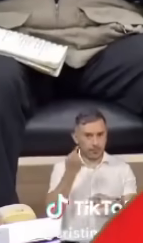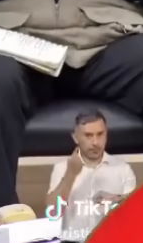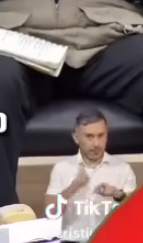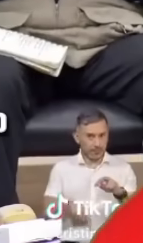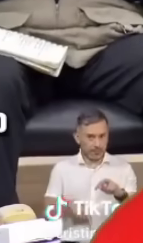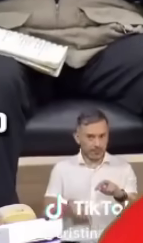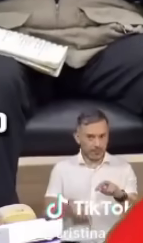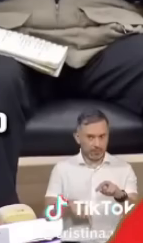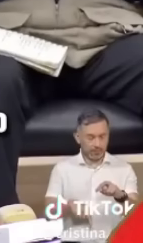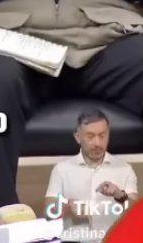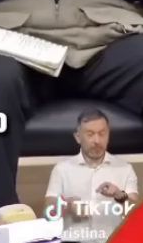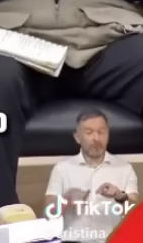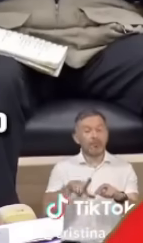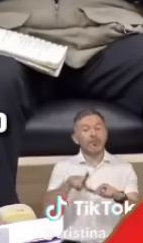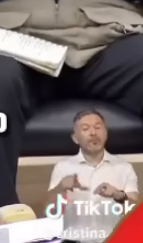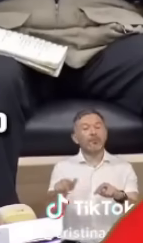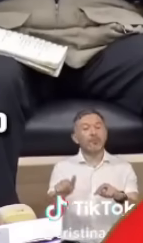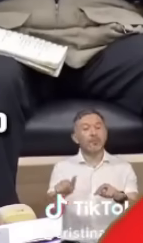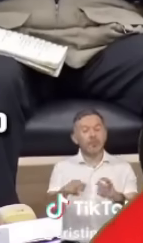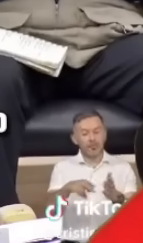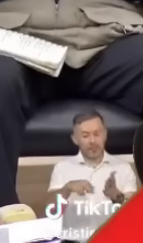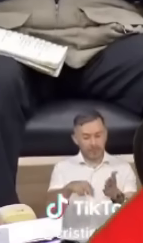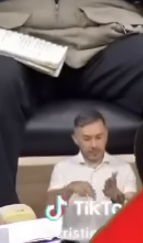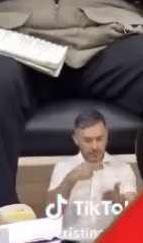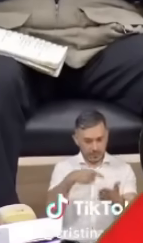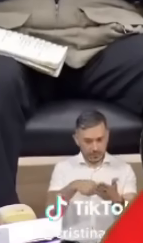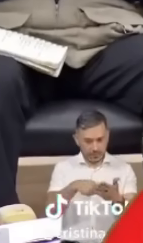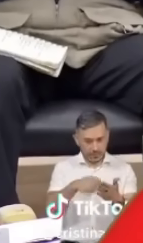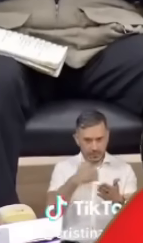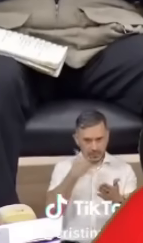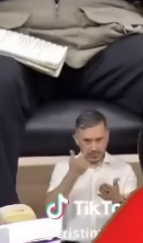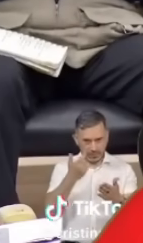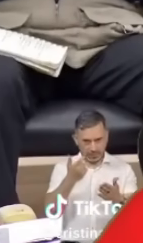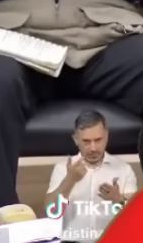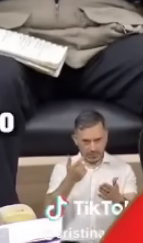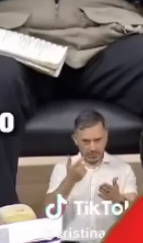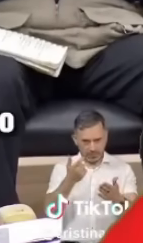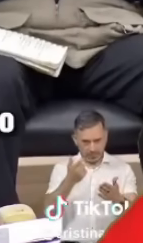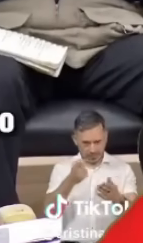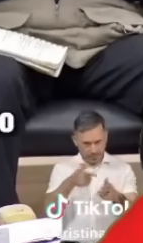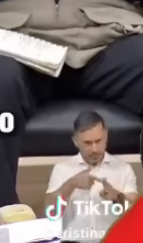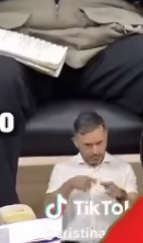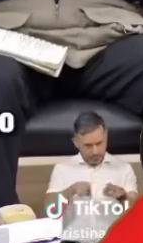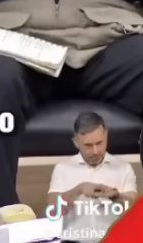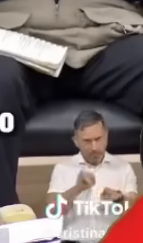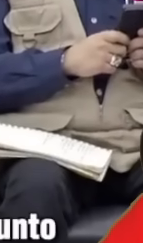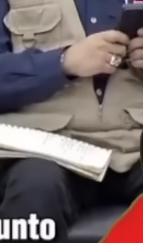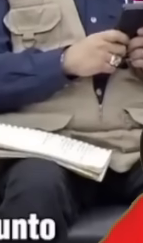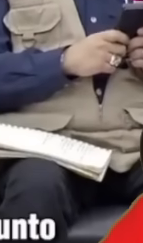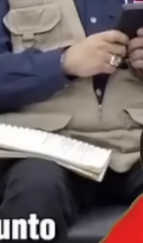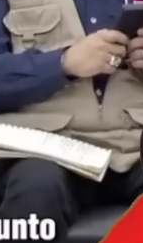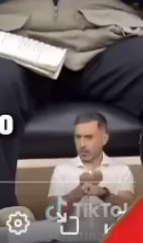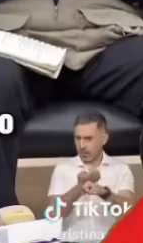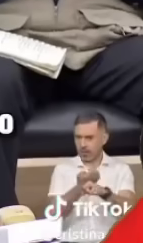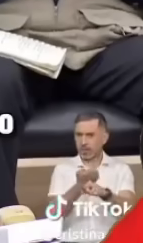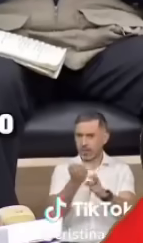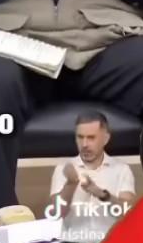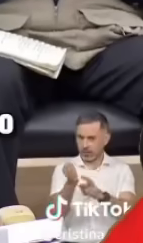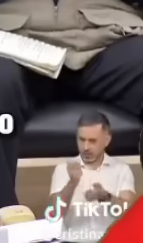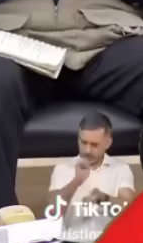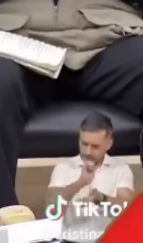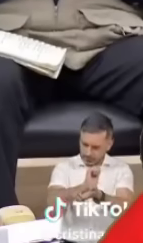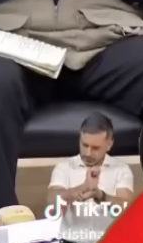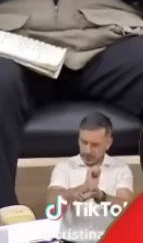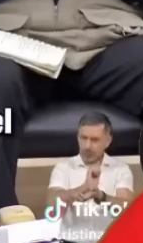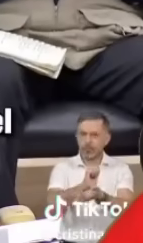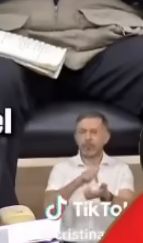firmó que sí los iba a mantener y como Nadie le cree luego lo hizo con sangre Hoy está incurriendo en un asunto